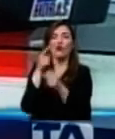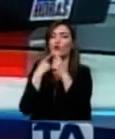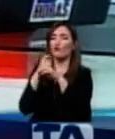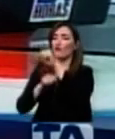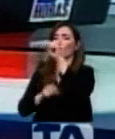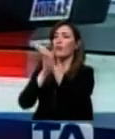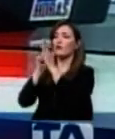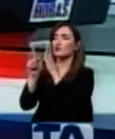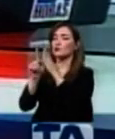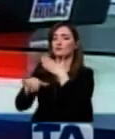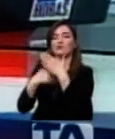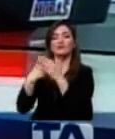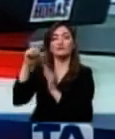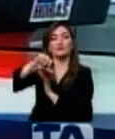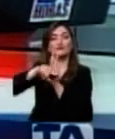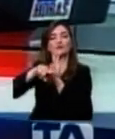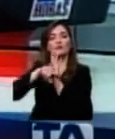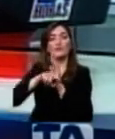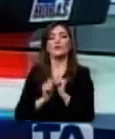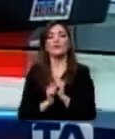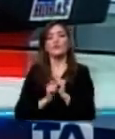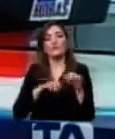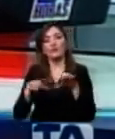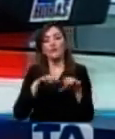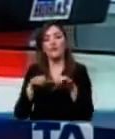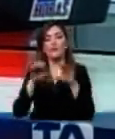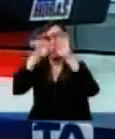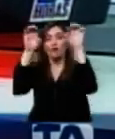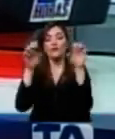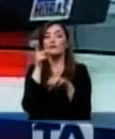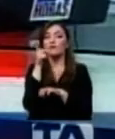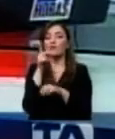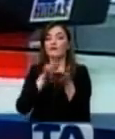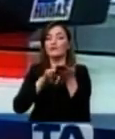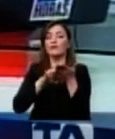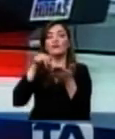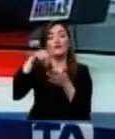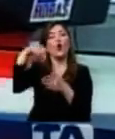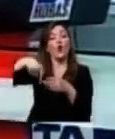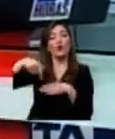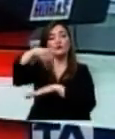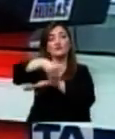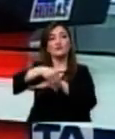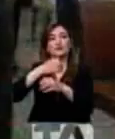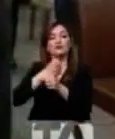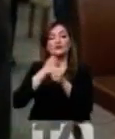anomalías el titular de la empresa coordinadora de empresas públicas se reunirá esta tarde con los trabajadores